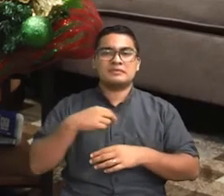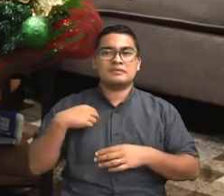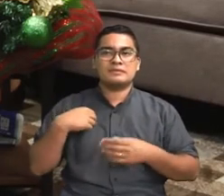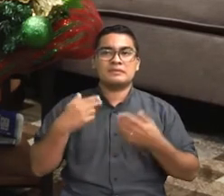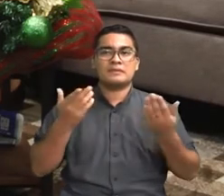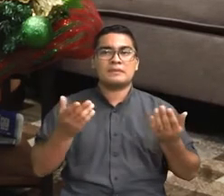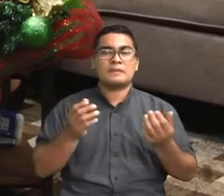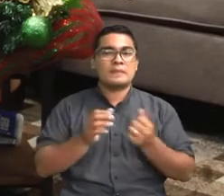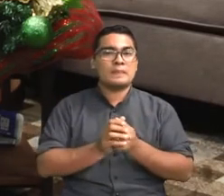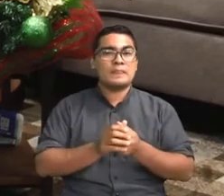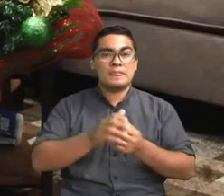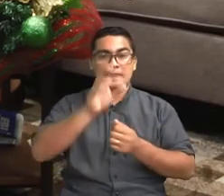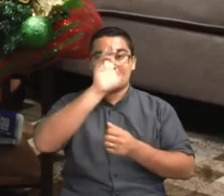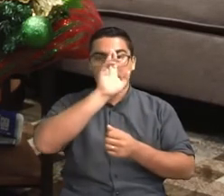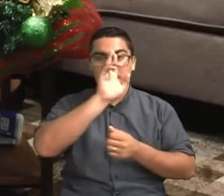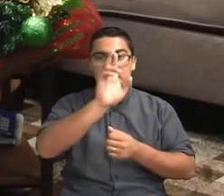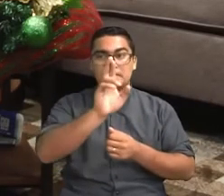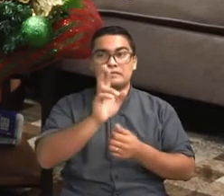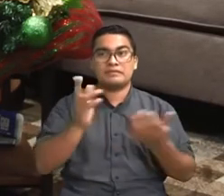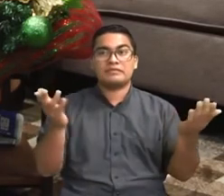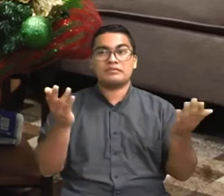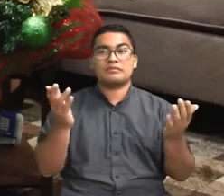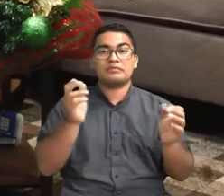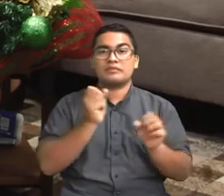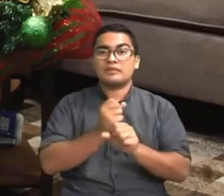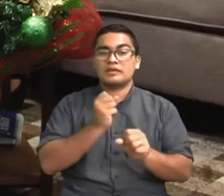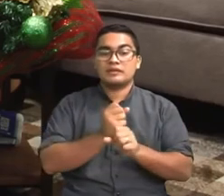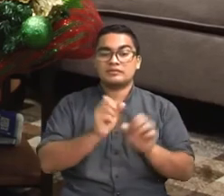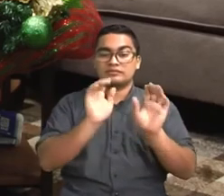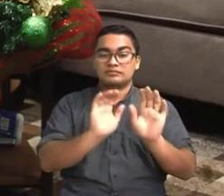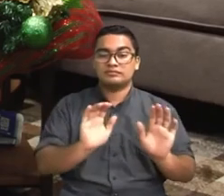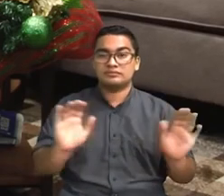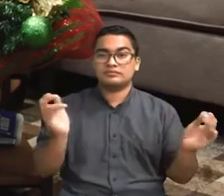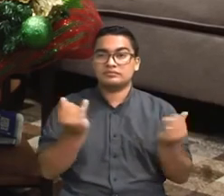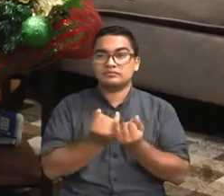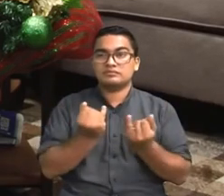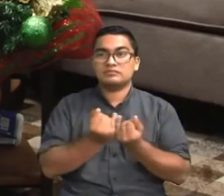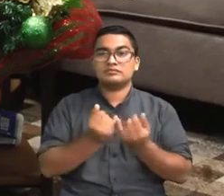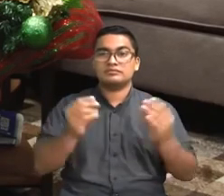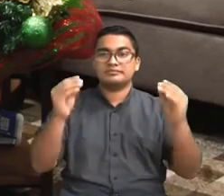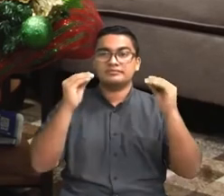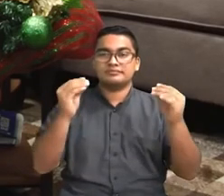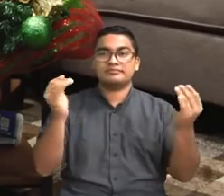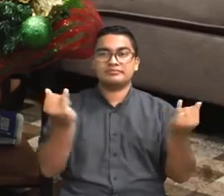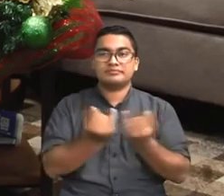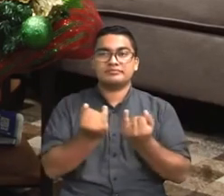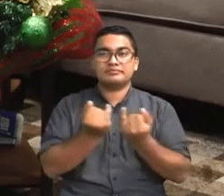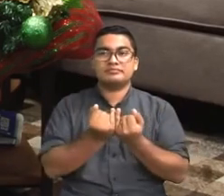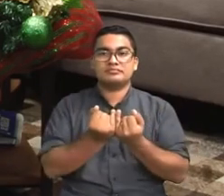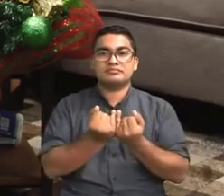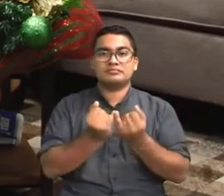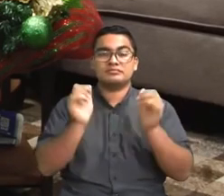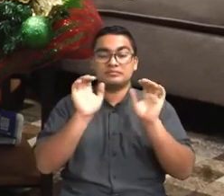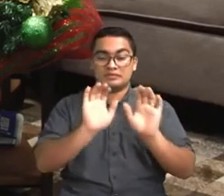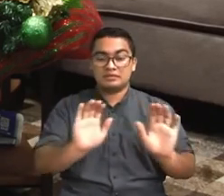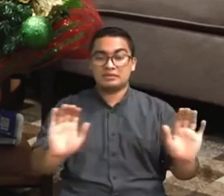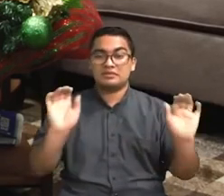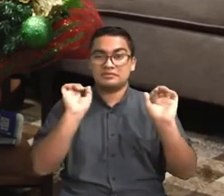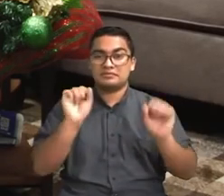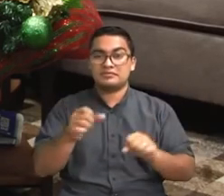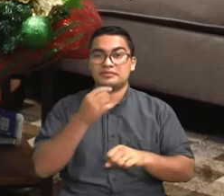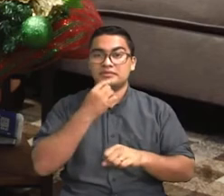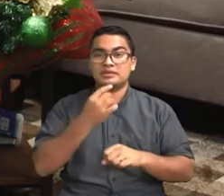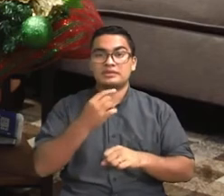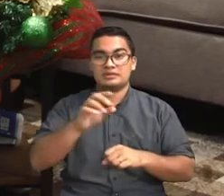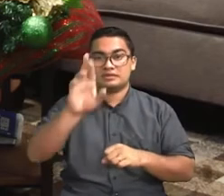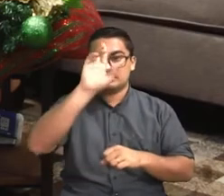de respeto, ¿verdad? De trabajar con la niñez, de la formación, de la educación, de la crianza de los hijos, de